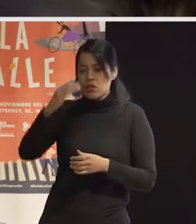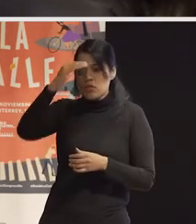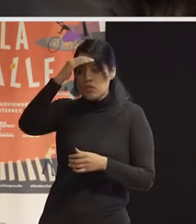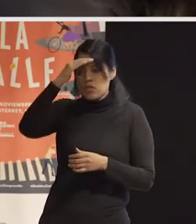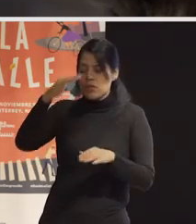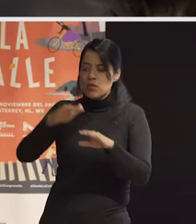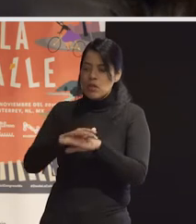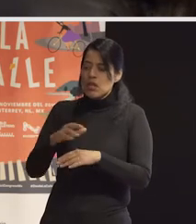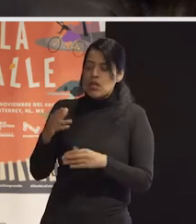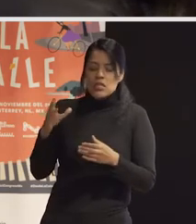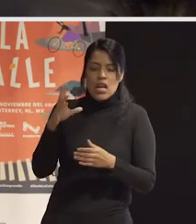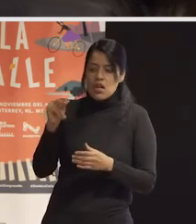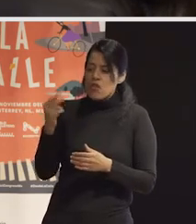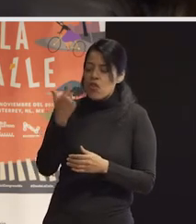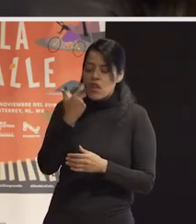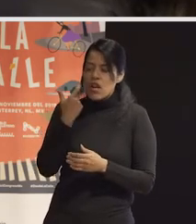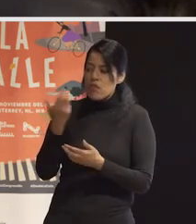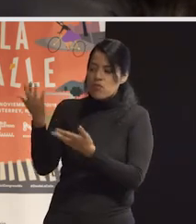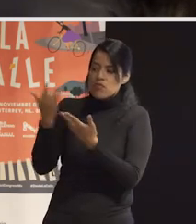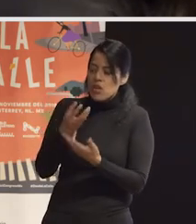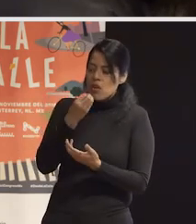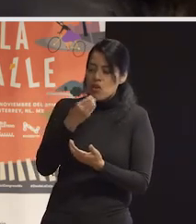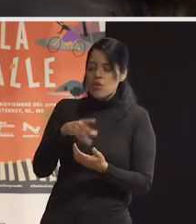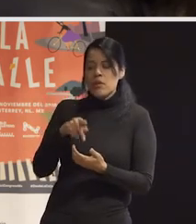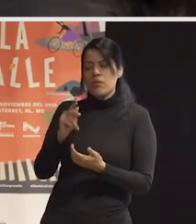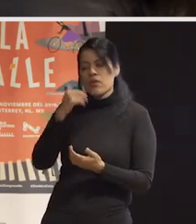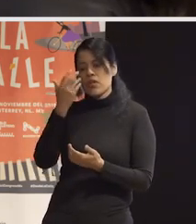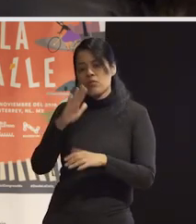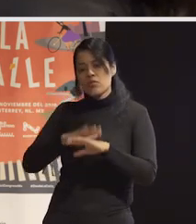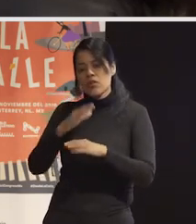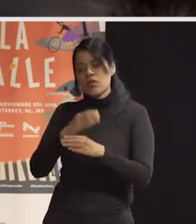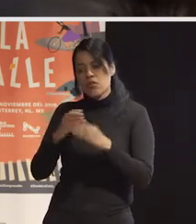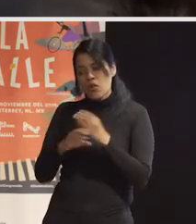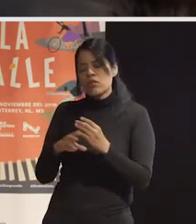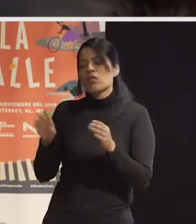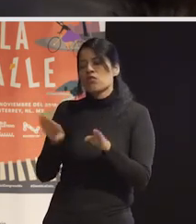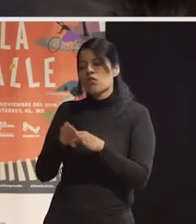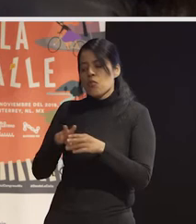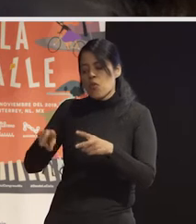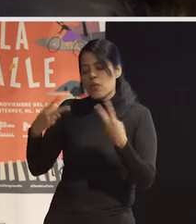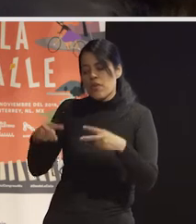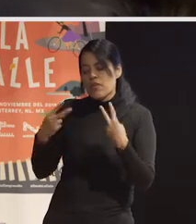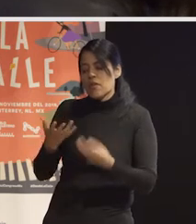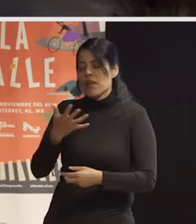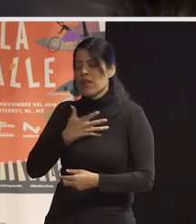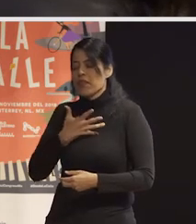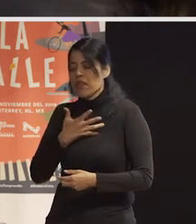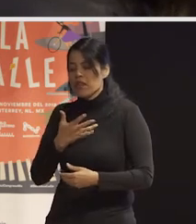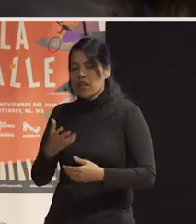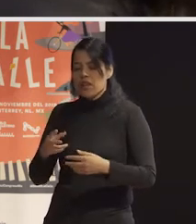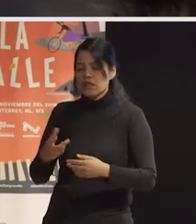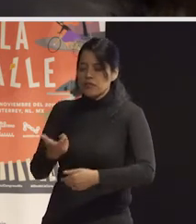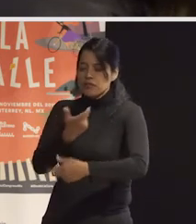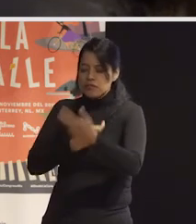queremos defensas pero sí queremos otra cosa que nos ayude tal vez algo que se pueda vender para sacar un capital semilla e